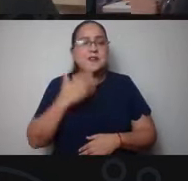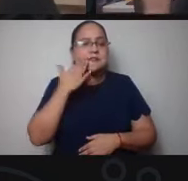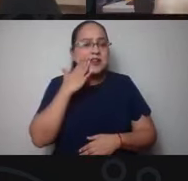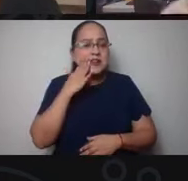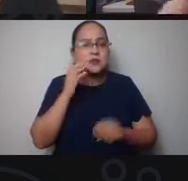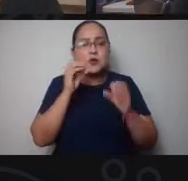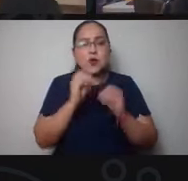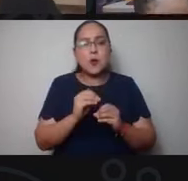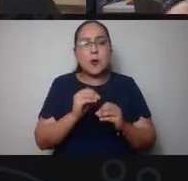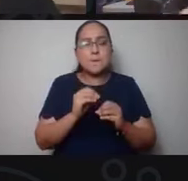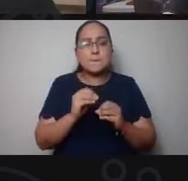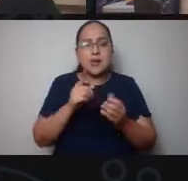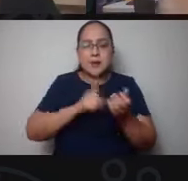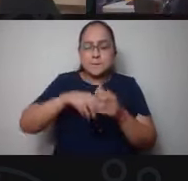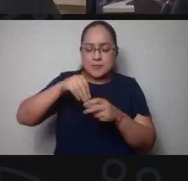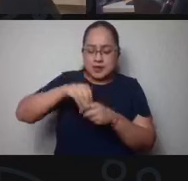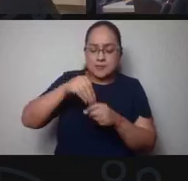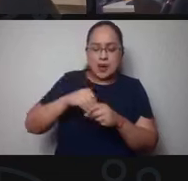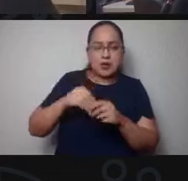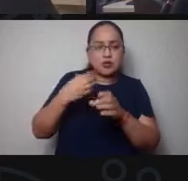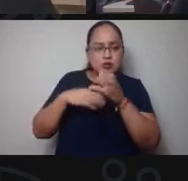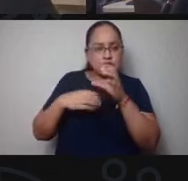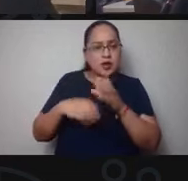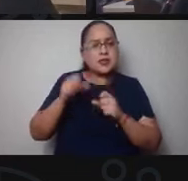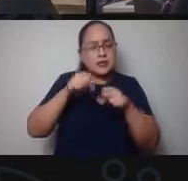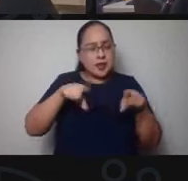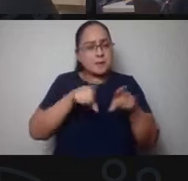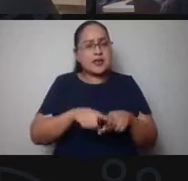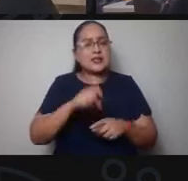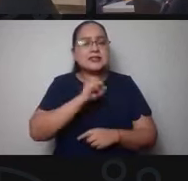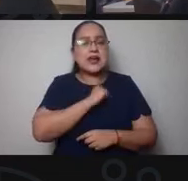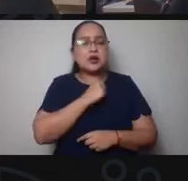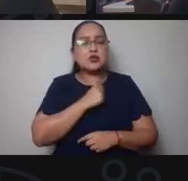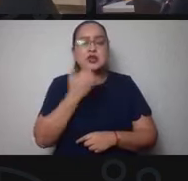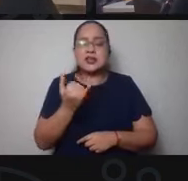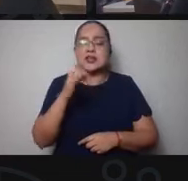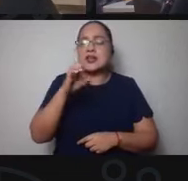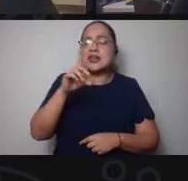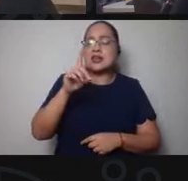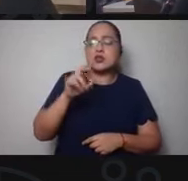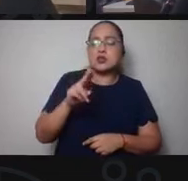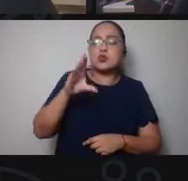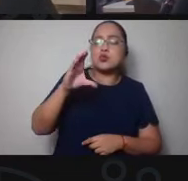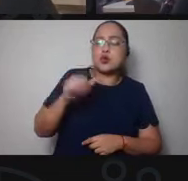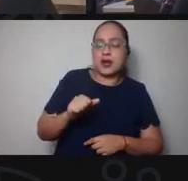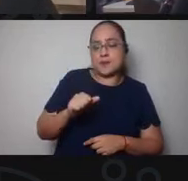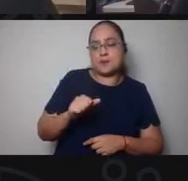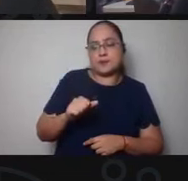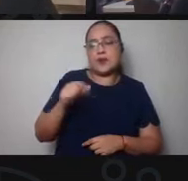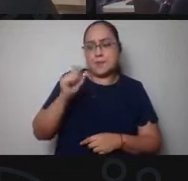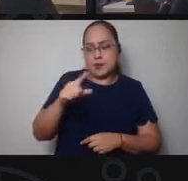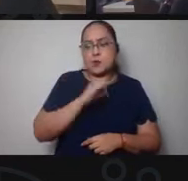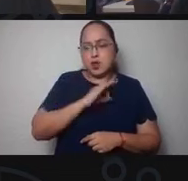también al Messenger, ahí me encuentran, igual en Salud y Educa, también me pueden escribir por ahí, con mucho